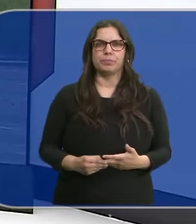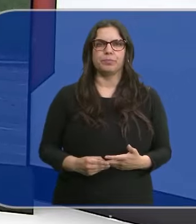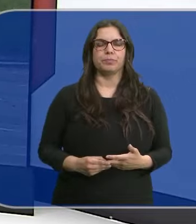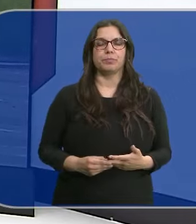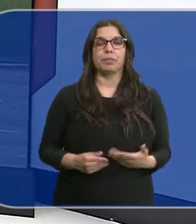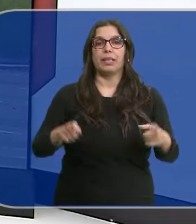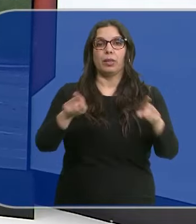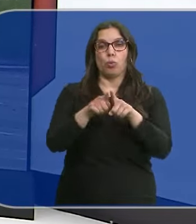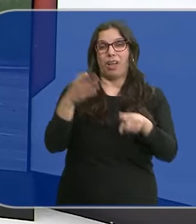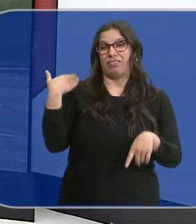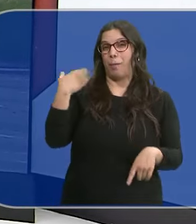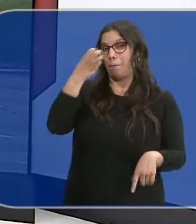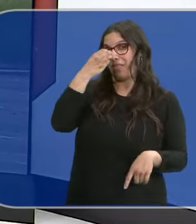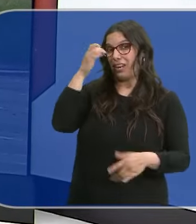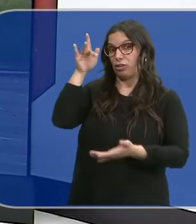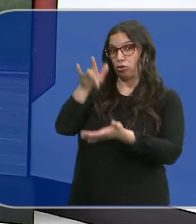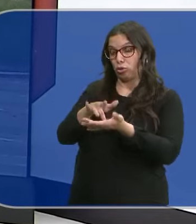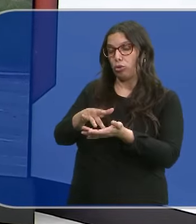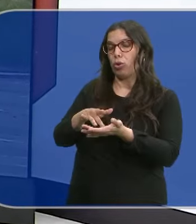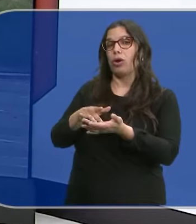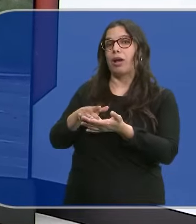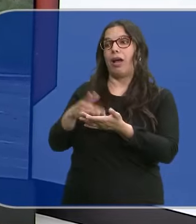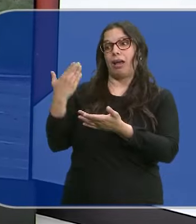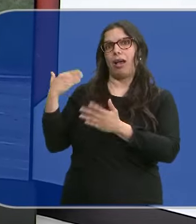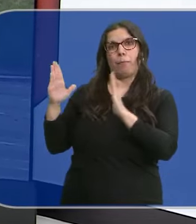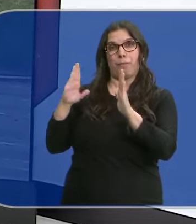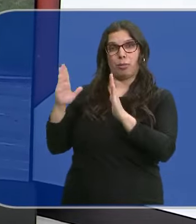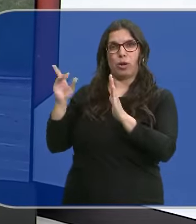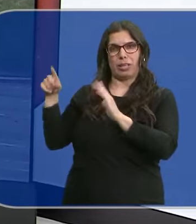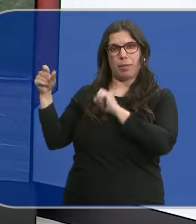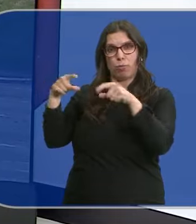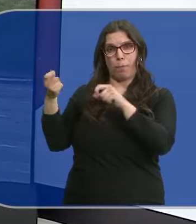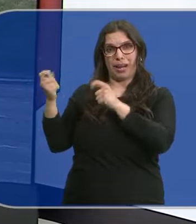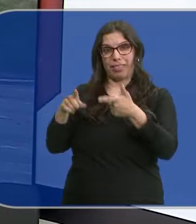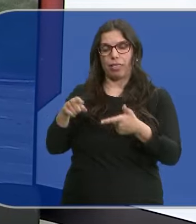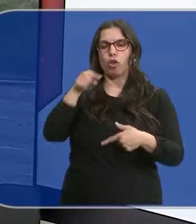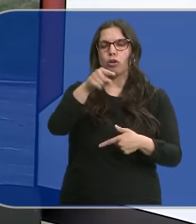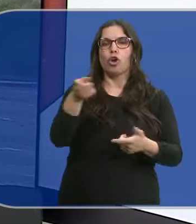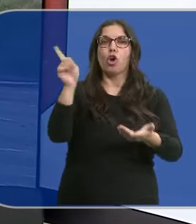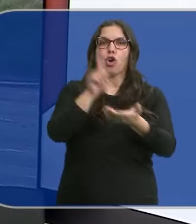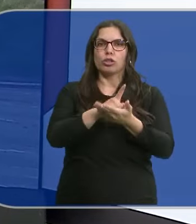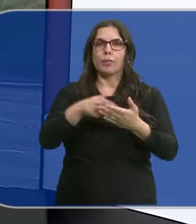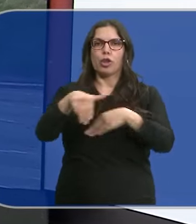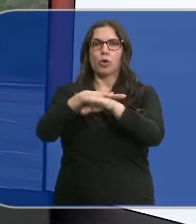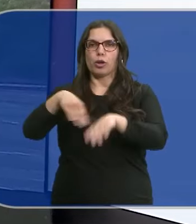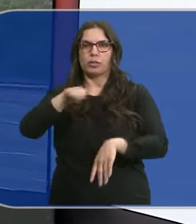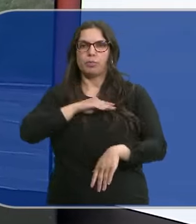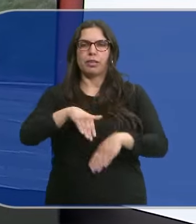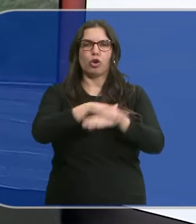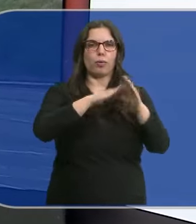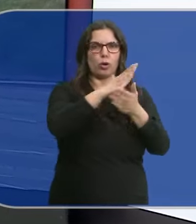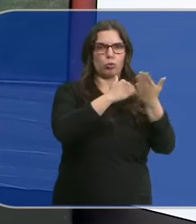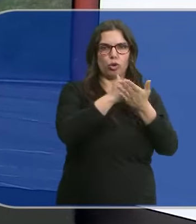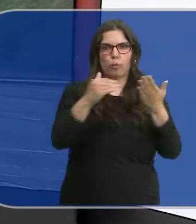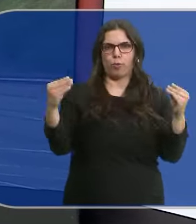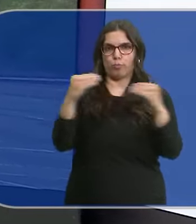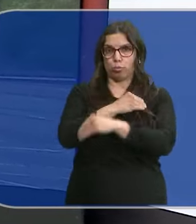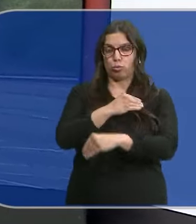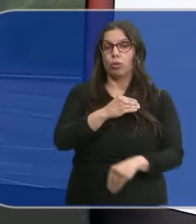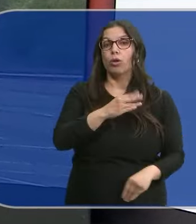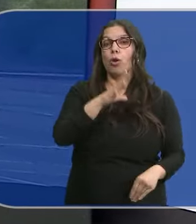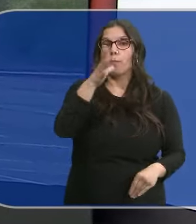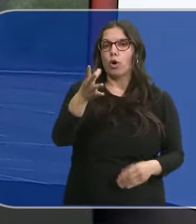Como sucediera en Medina del Campo, en una operación de realojo temporal muy parecida, se ha producido un choque entre Gobierno central y autonómico. Todo por cómo